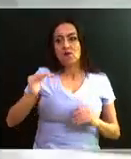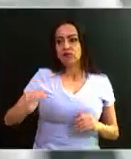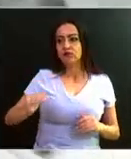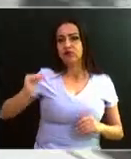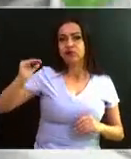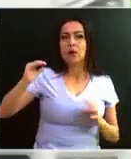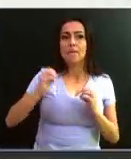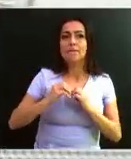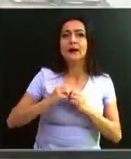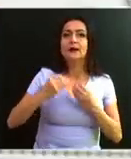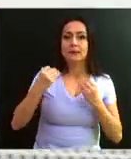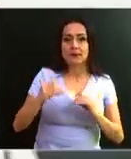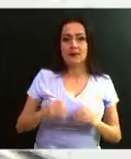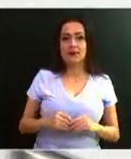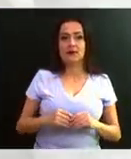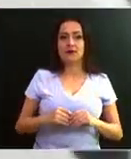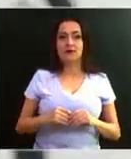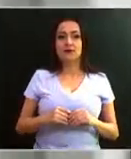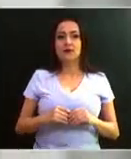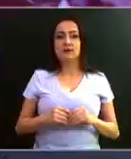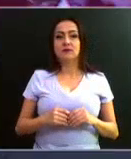incremento en las ventas.